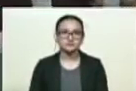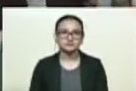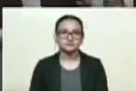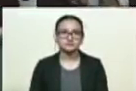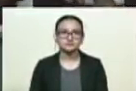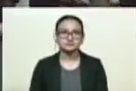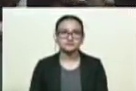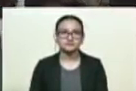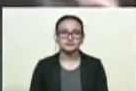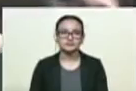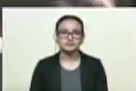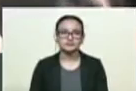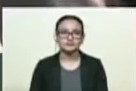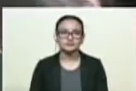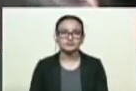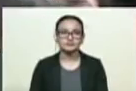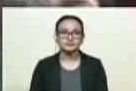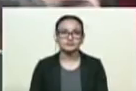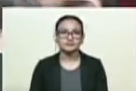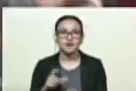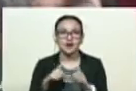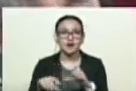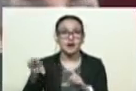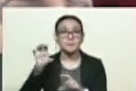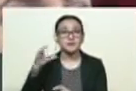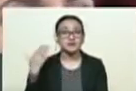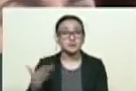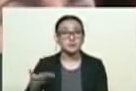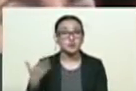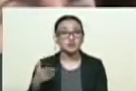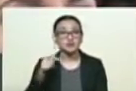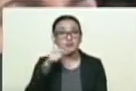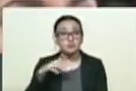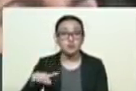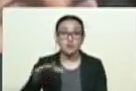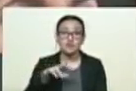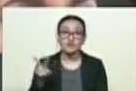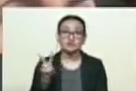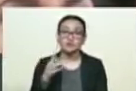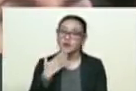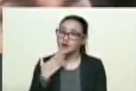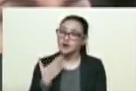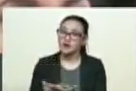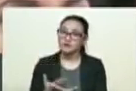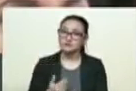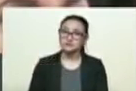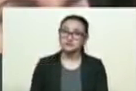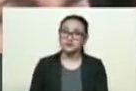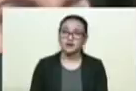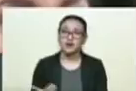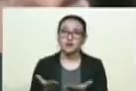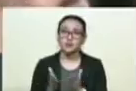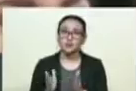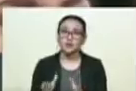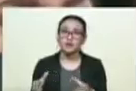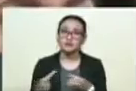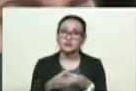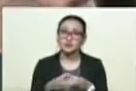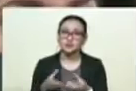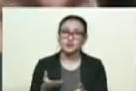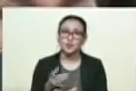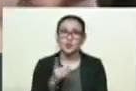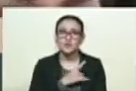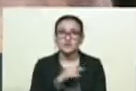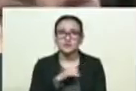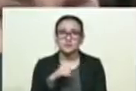el carnet de la patria ha sido una herramienta fundamental y la cual el pueblo de Venezuela hoy se lo agradece. Y los estudiantes en conjunto,